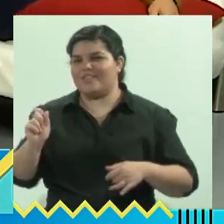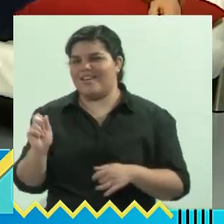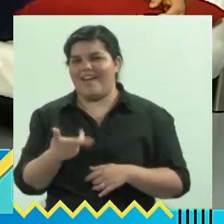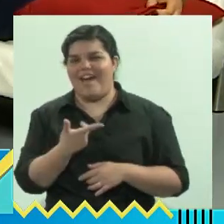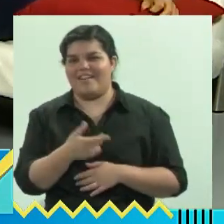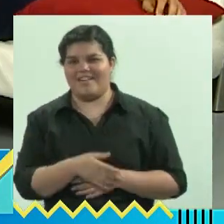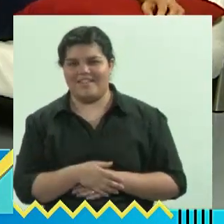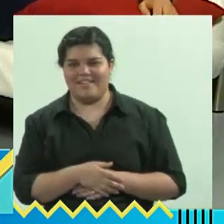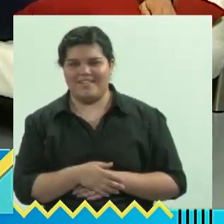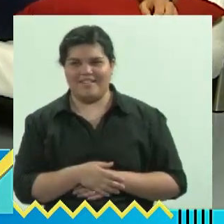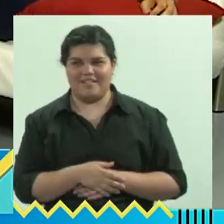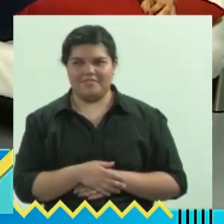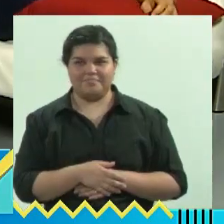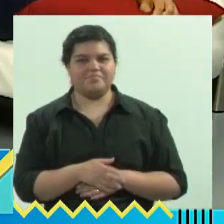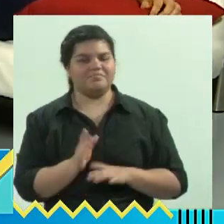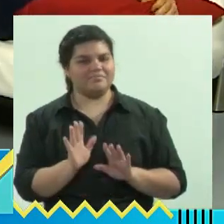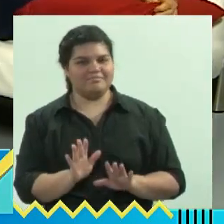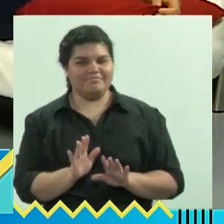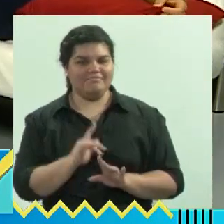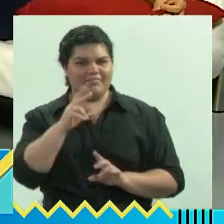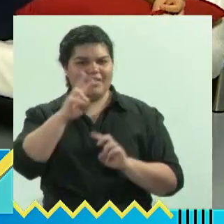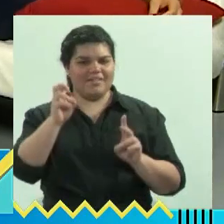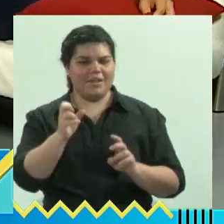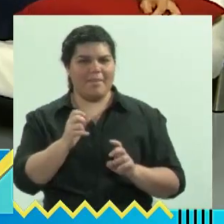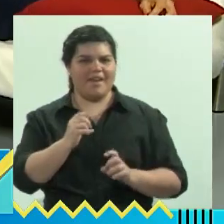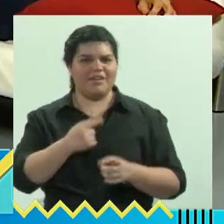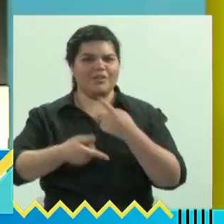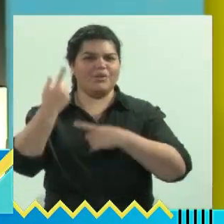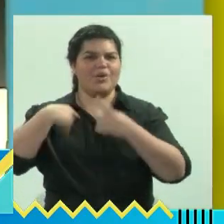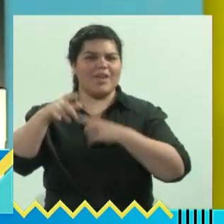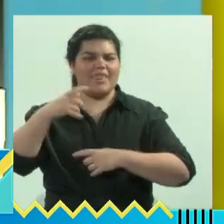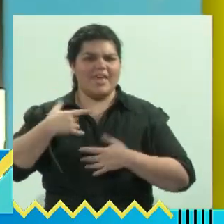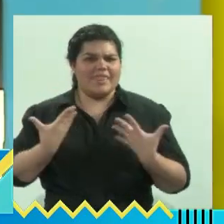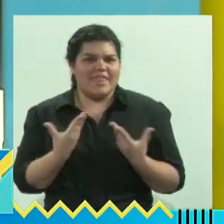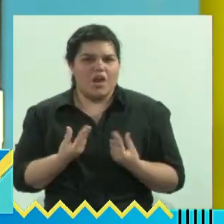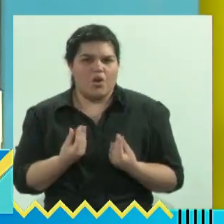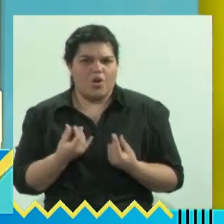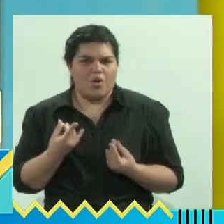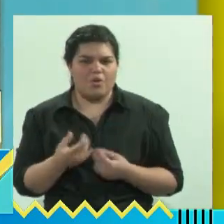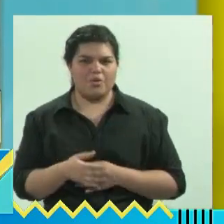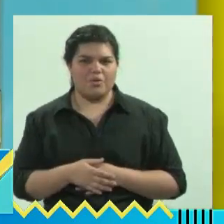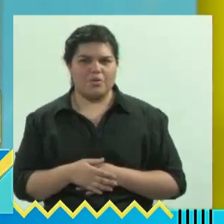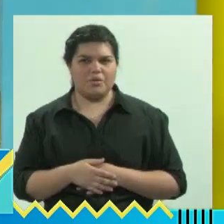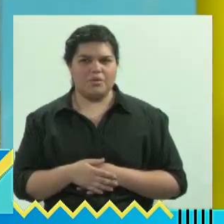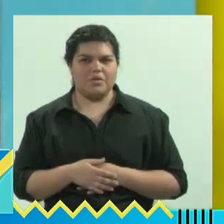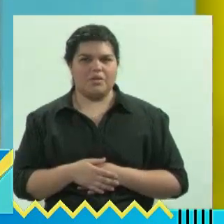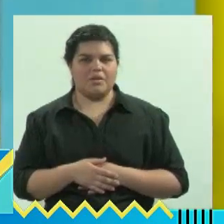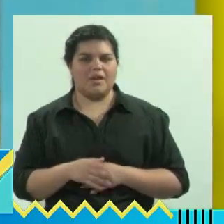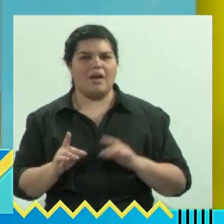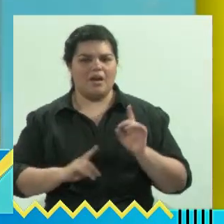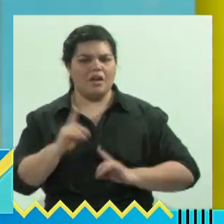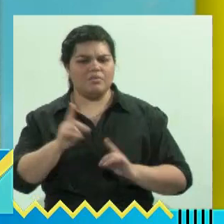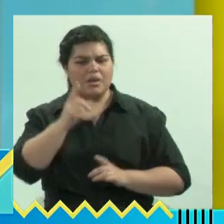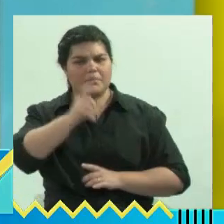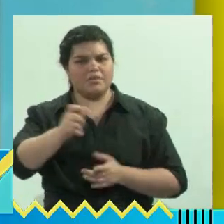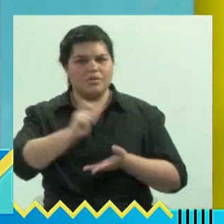del pasado. Metámonos un poco en esto de las historias de terror, si se quiere, porque leía, y hay algunos autores, y lo pensaba yo